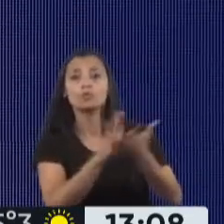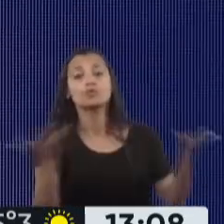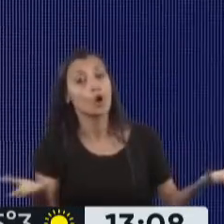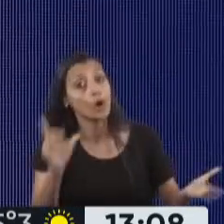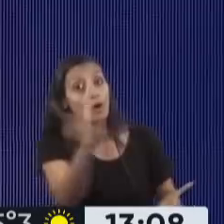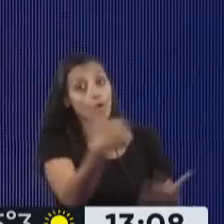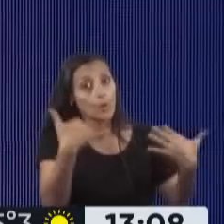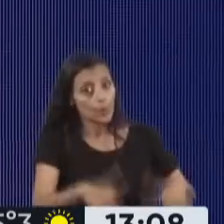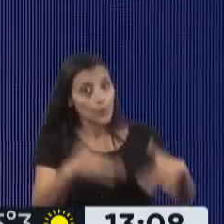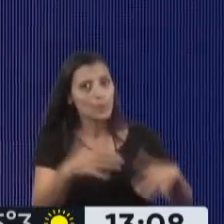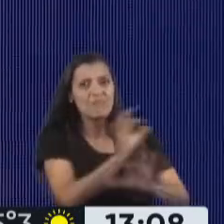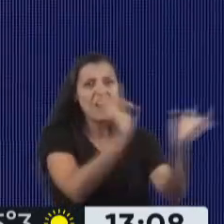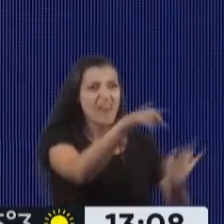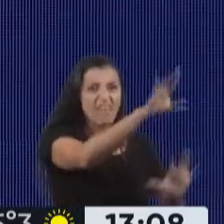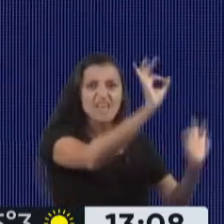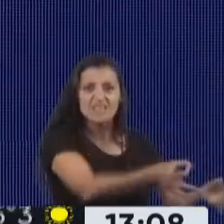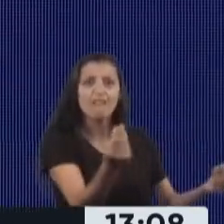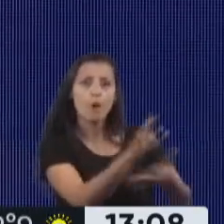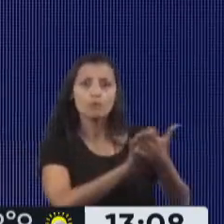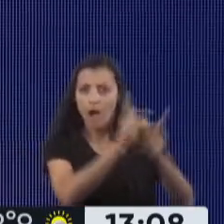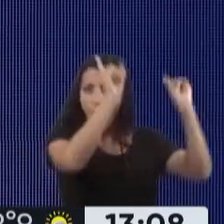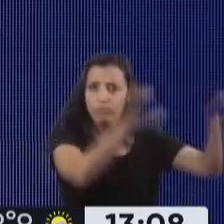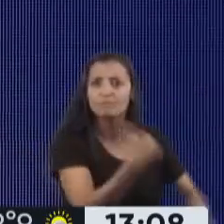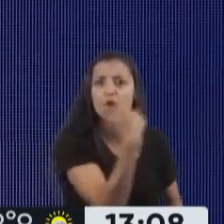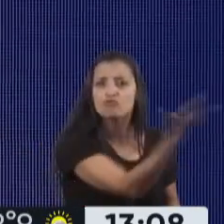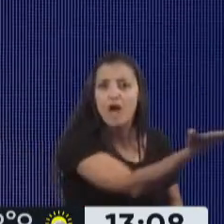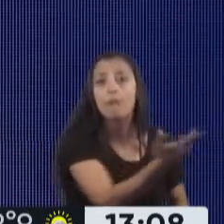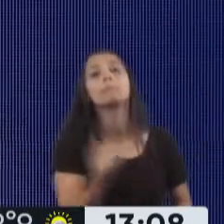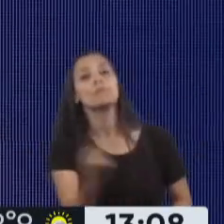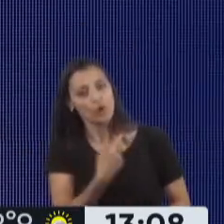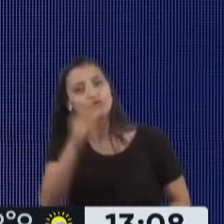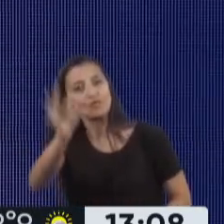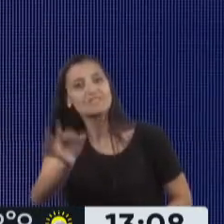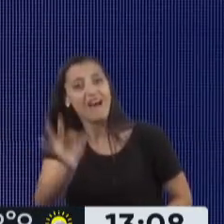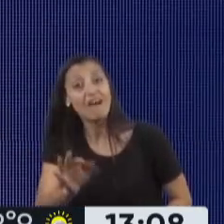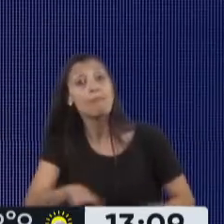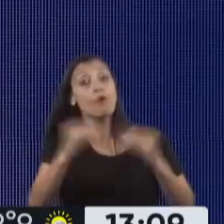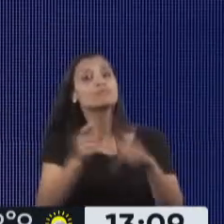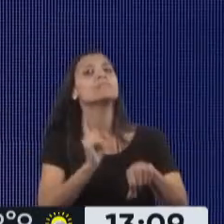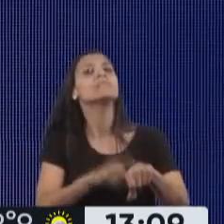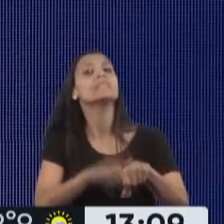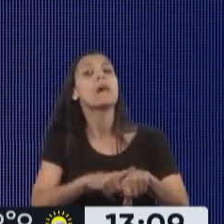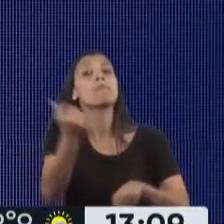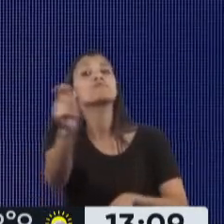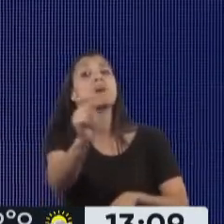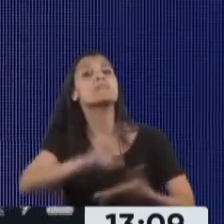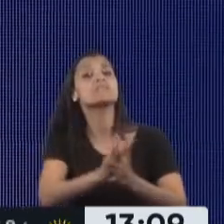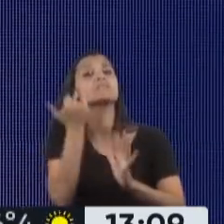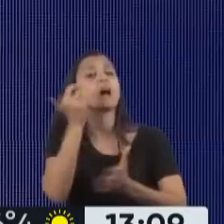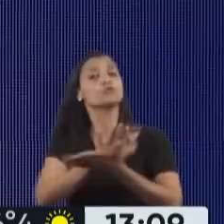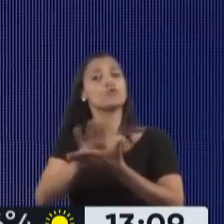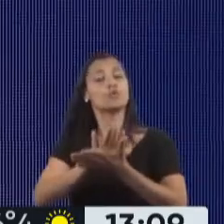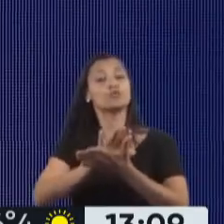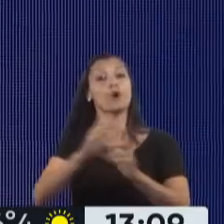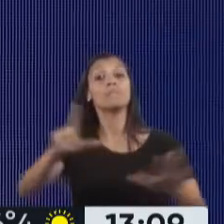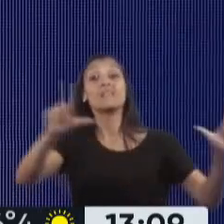irrisorias y nadie sabía cómo resolverlo. Bueno, nosotros lo resolvimos en 6 meses y al 7º mes se